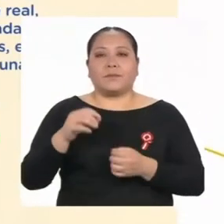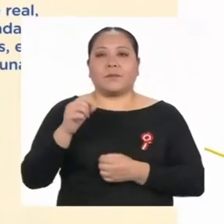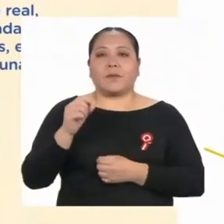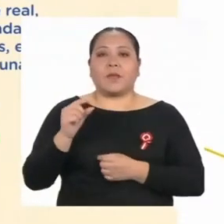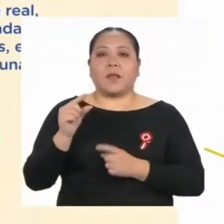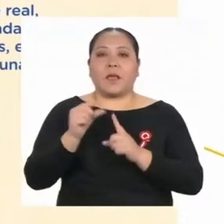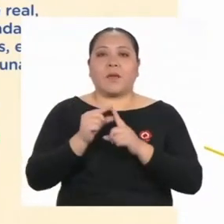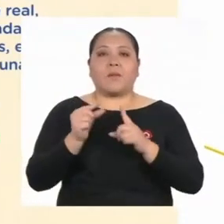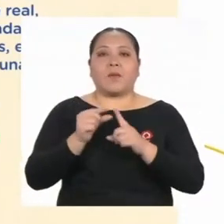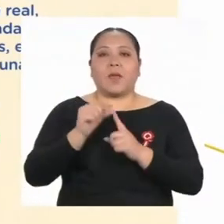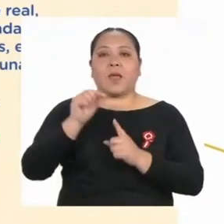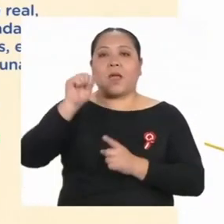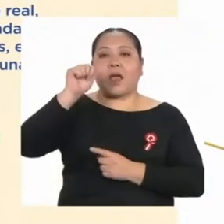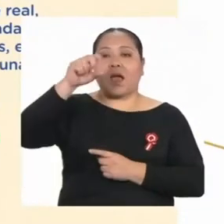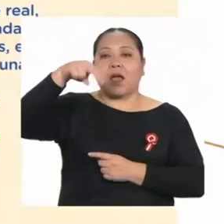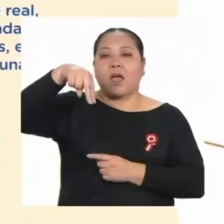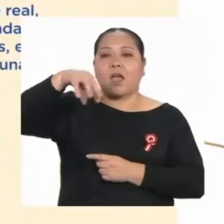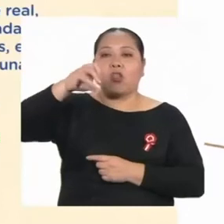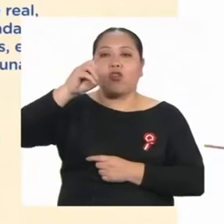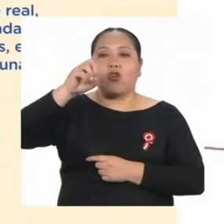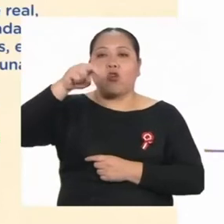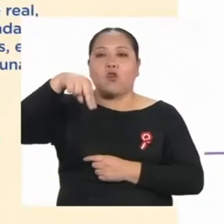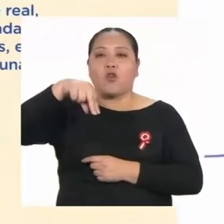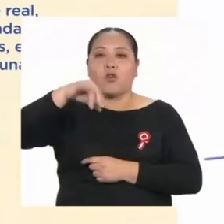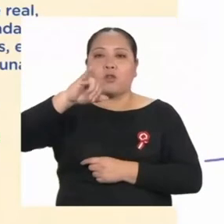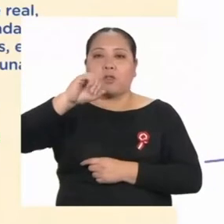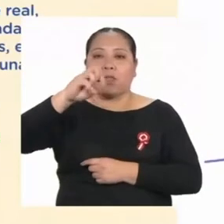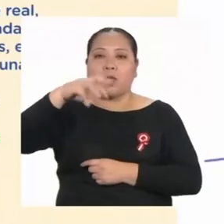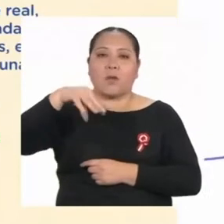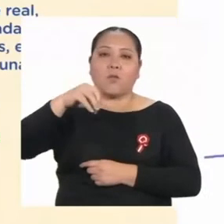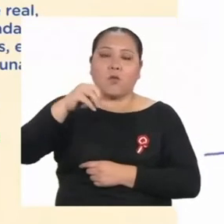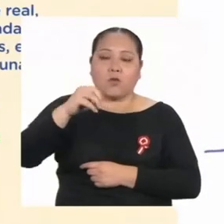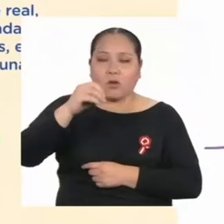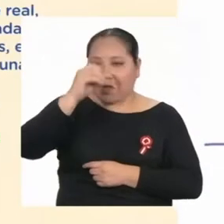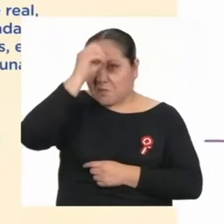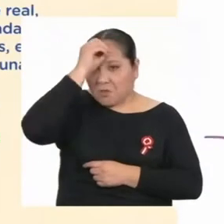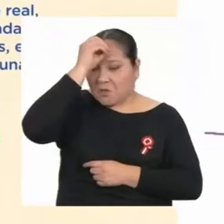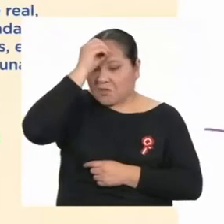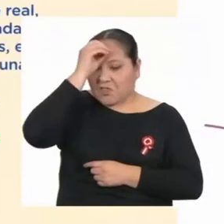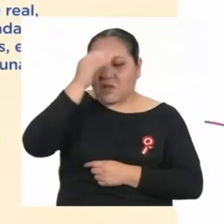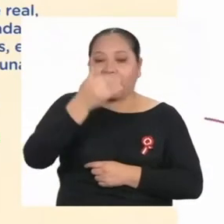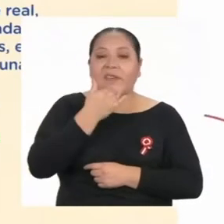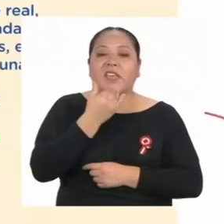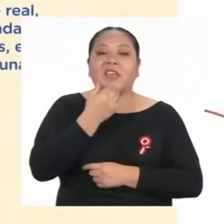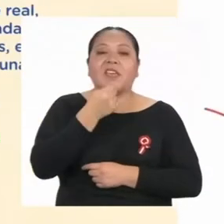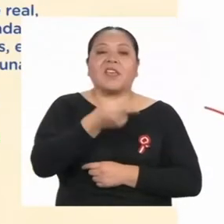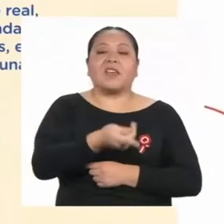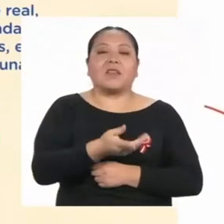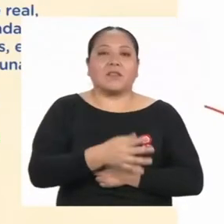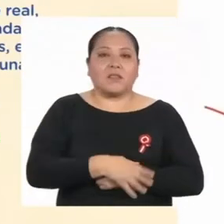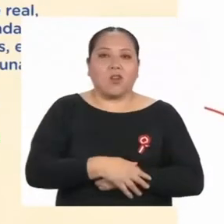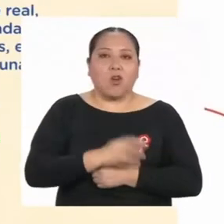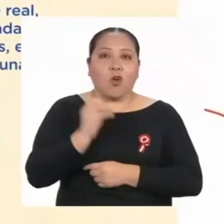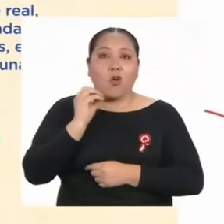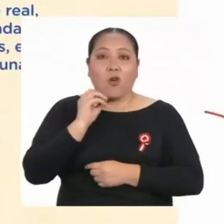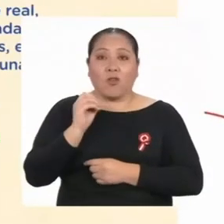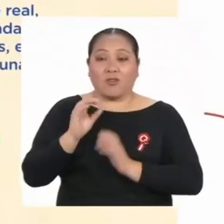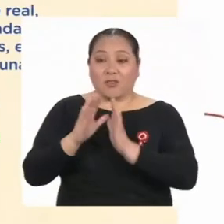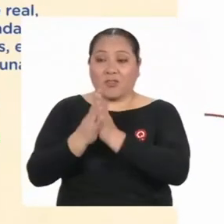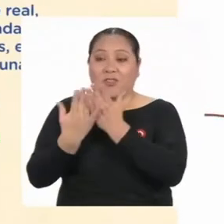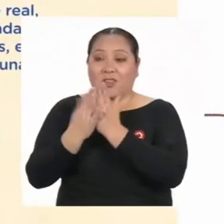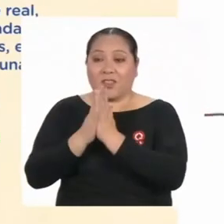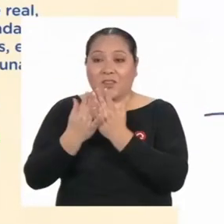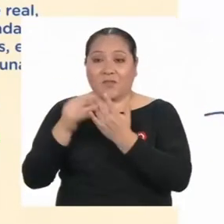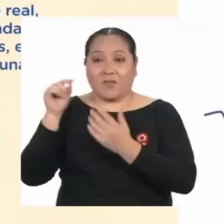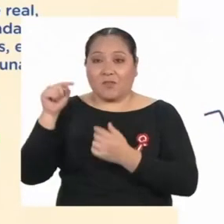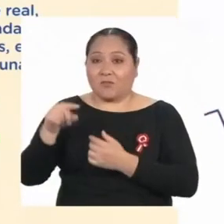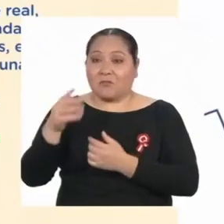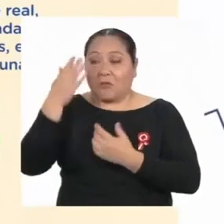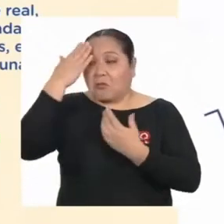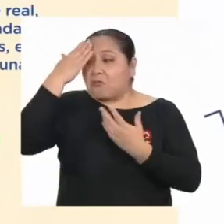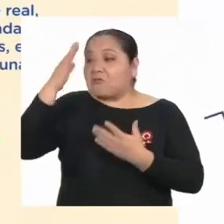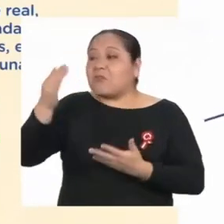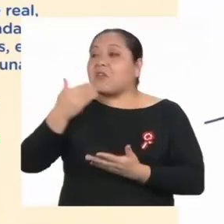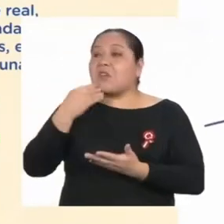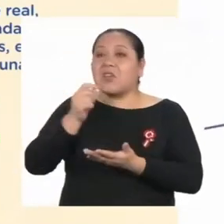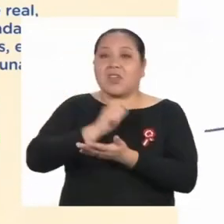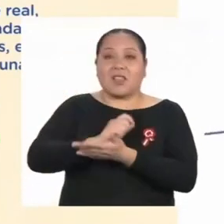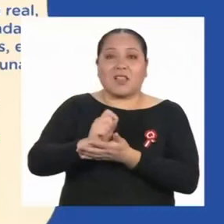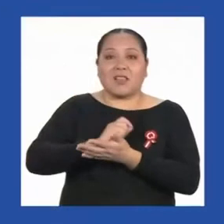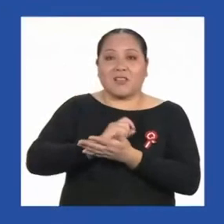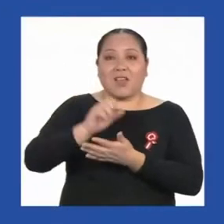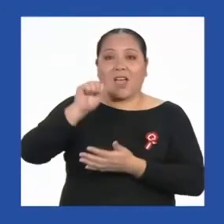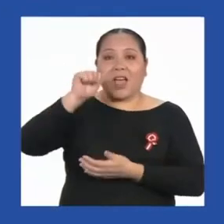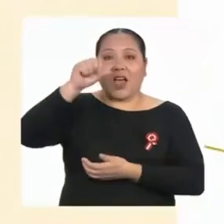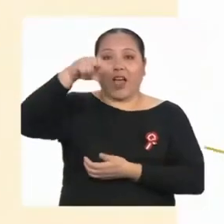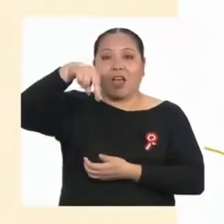anónimo, cuando se desconoce quién está detrás de una acción. Como esas obras literarias de origen anónimo. Veamos en